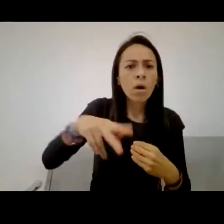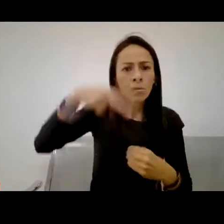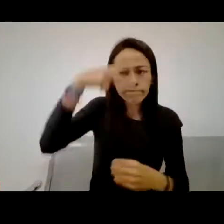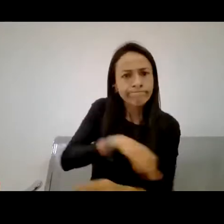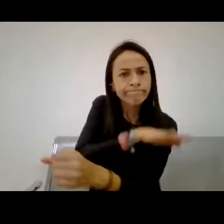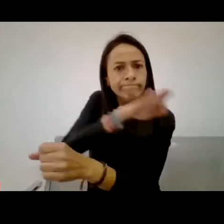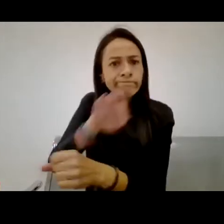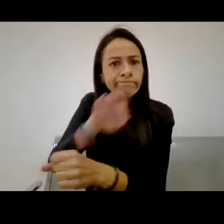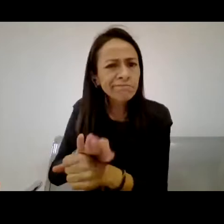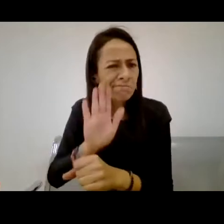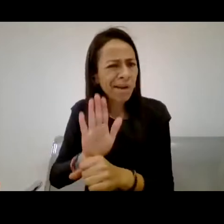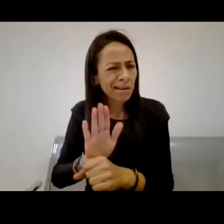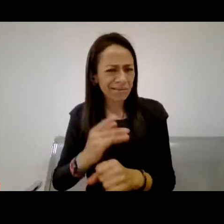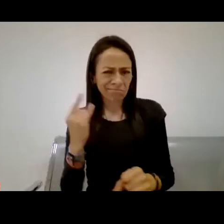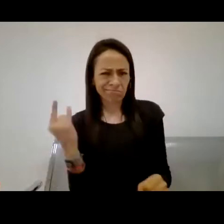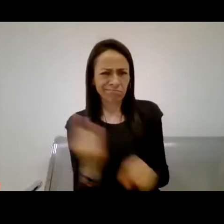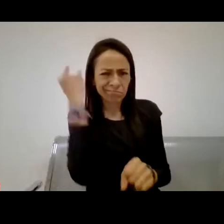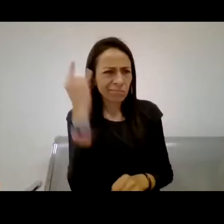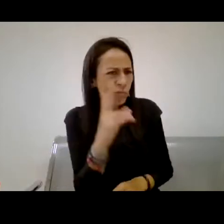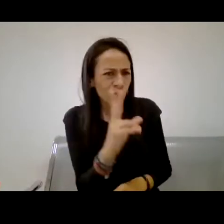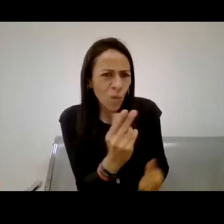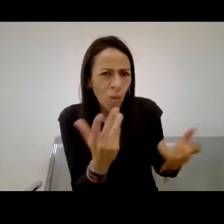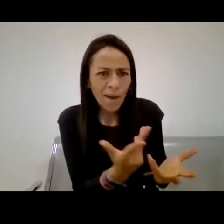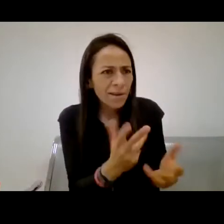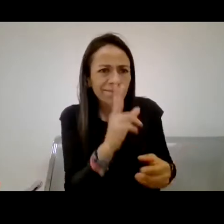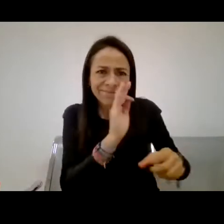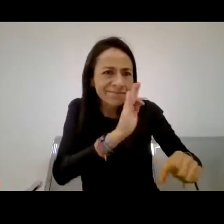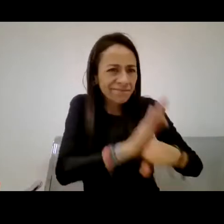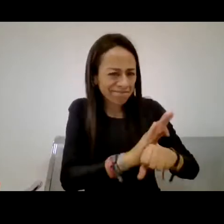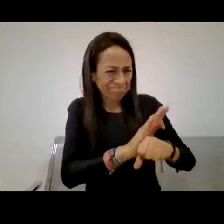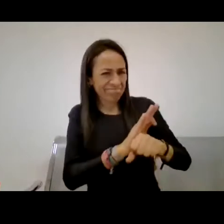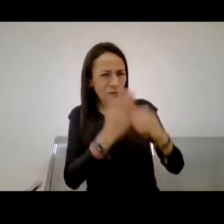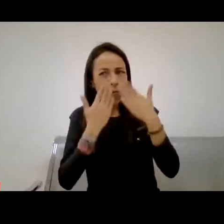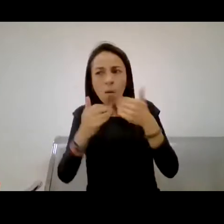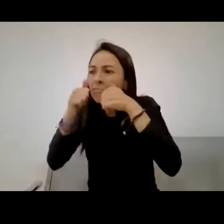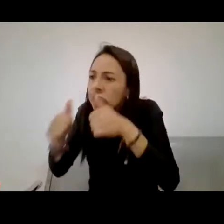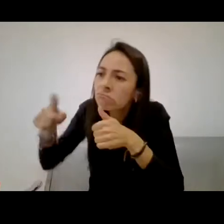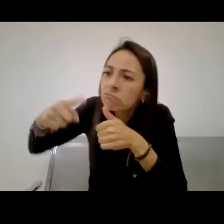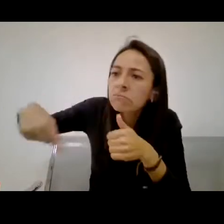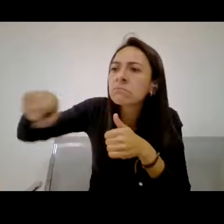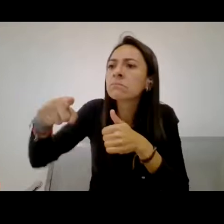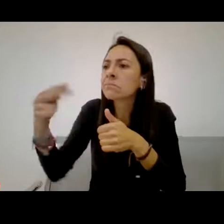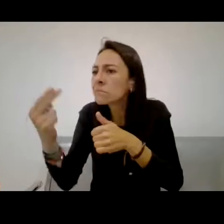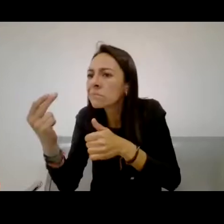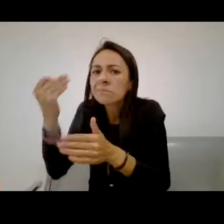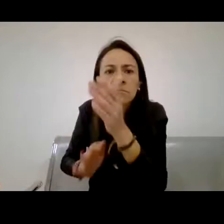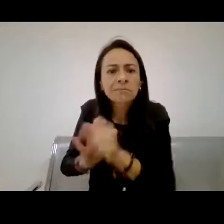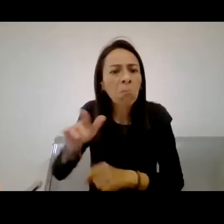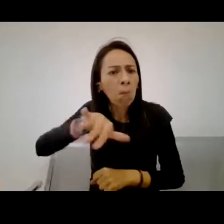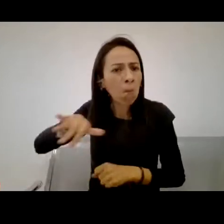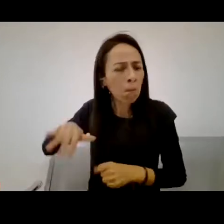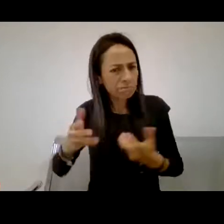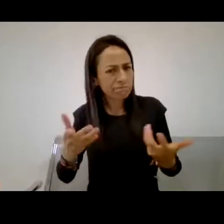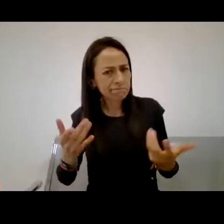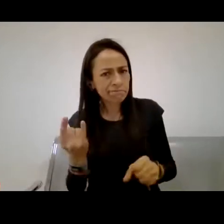Y adicionalmente, hay varios comentarios, Ricardo, que son o que están alrededor de